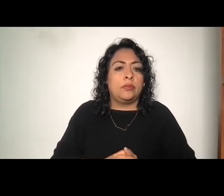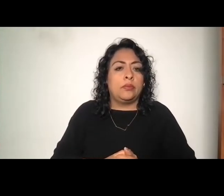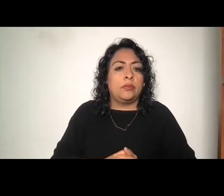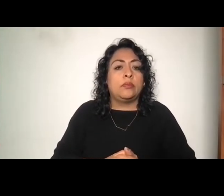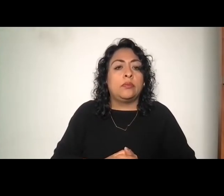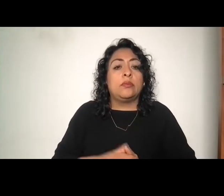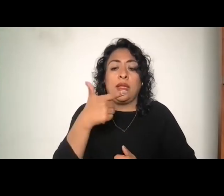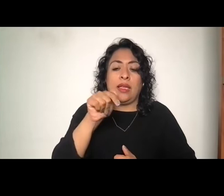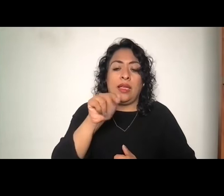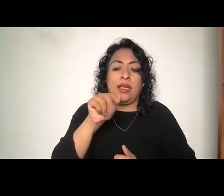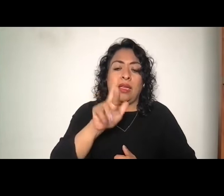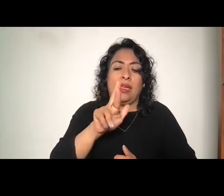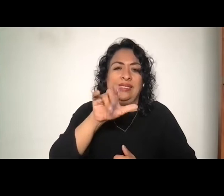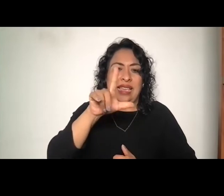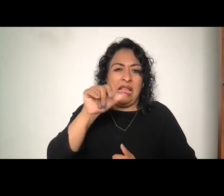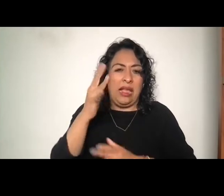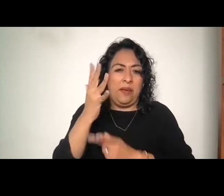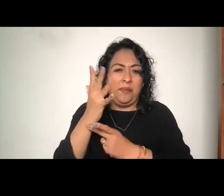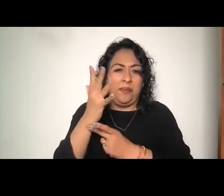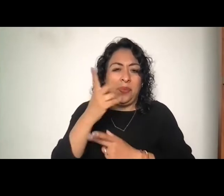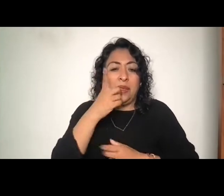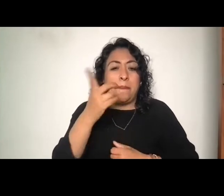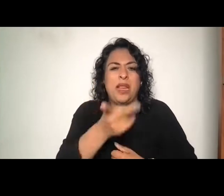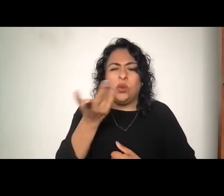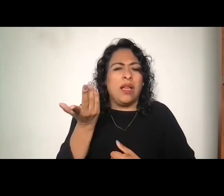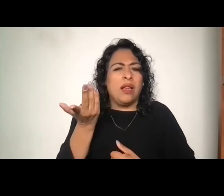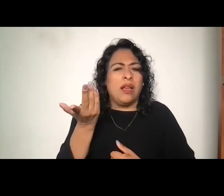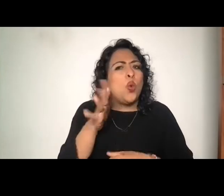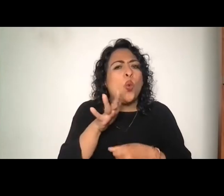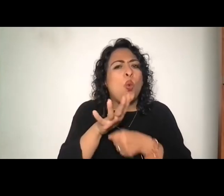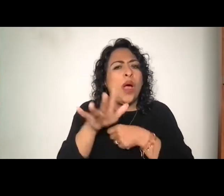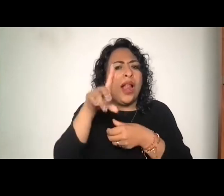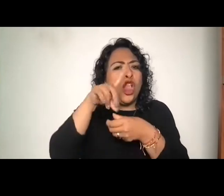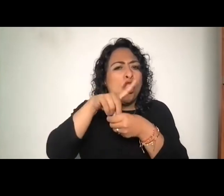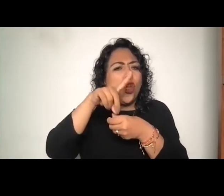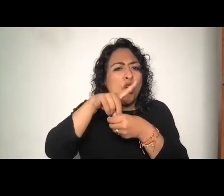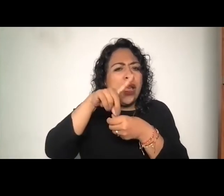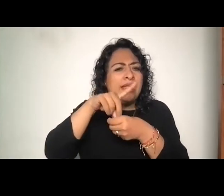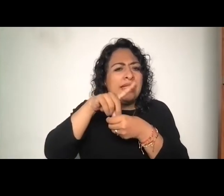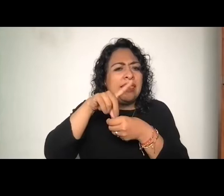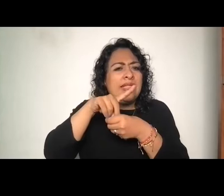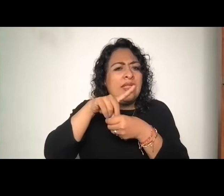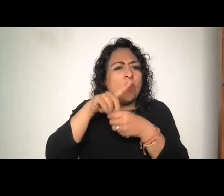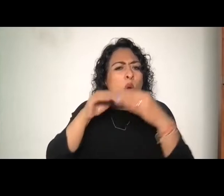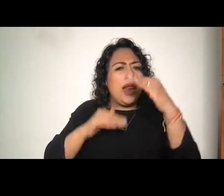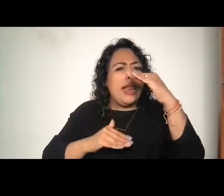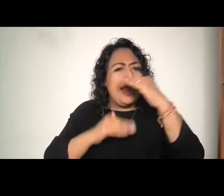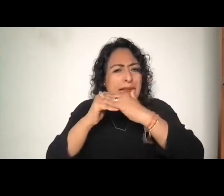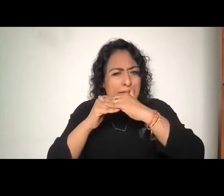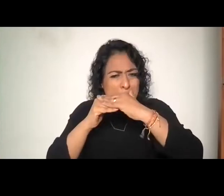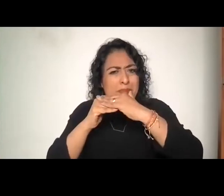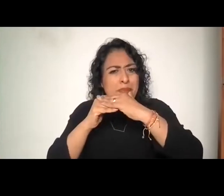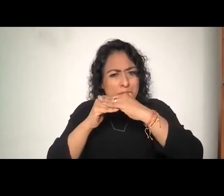Graciela, decías nuevamente la pregunta de cuál es el donativo, el límite de